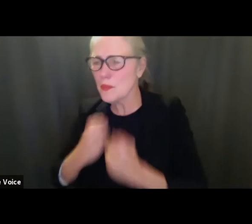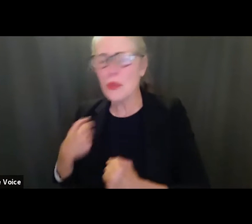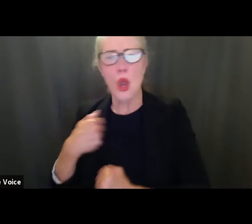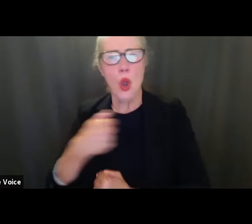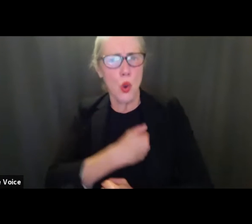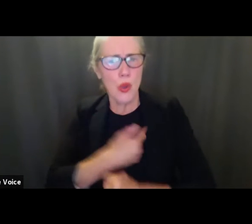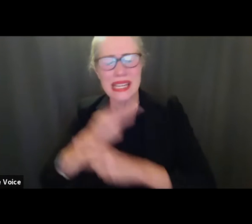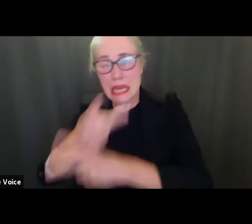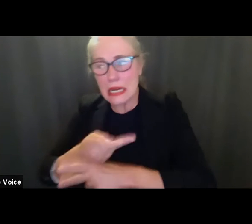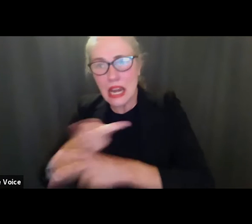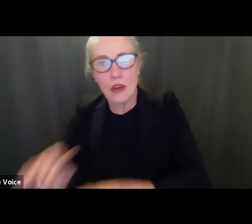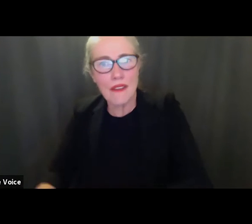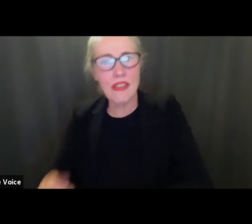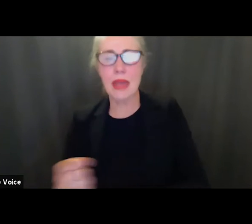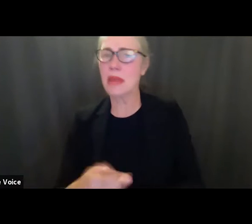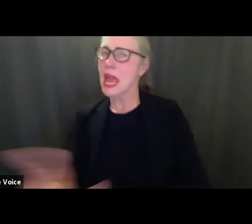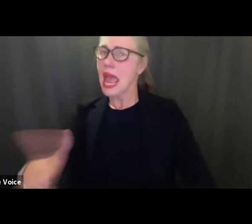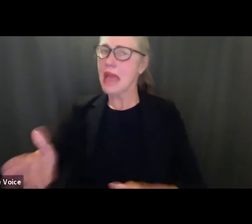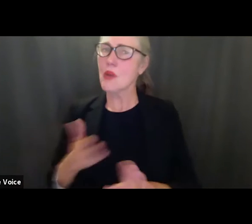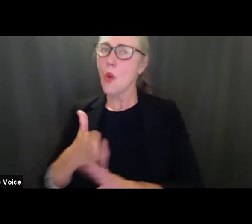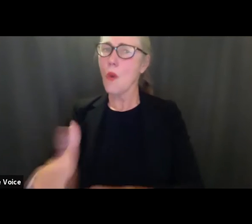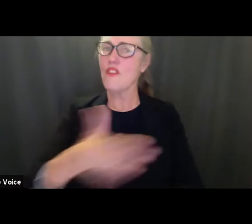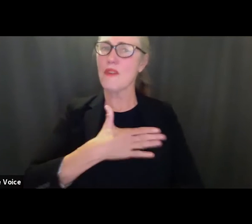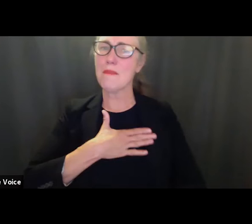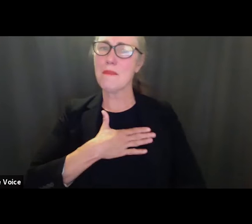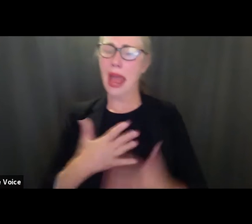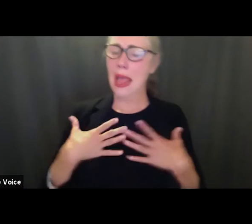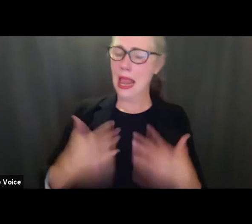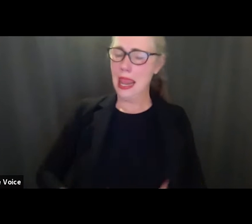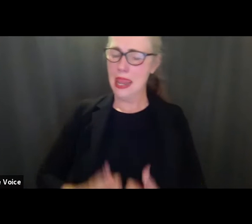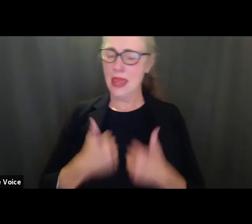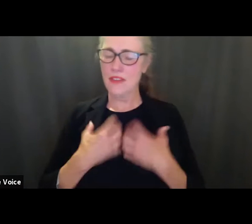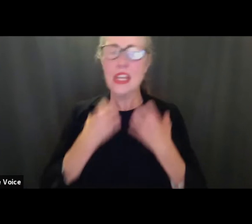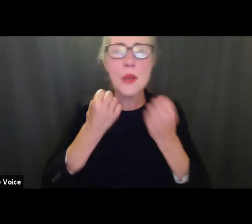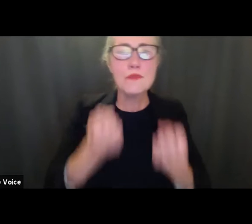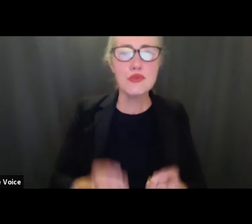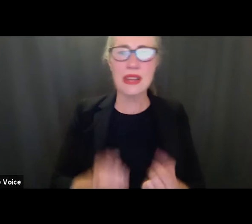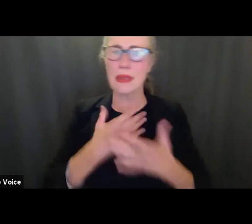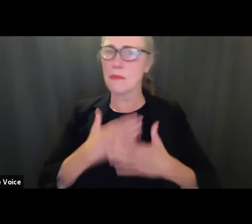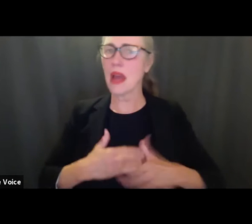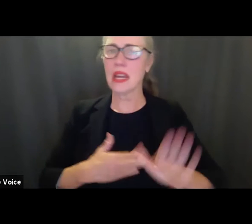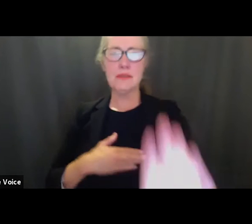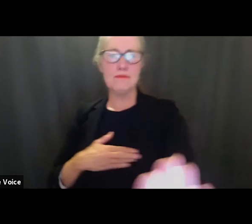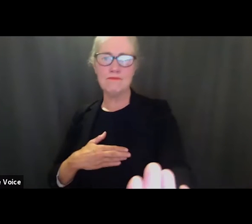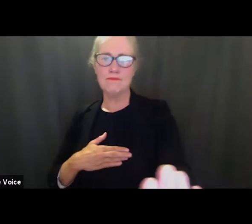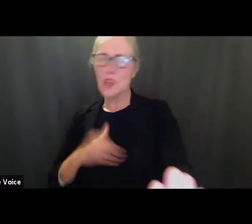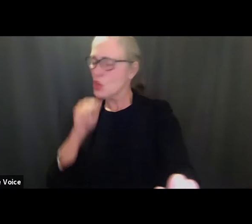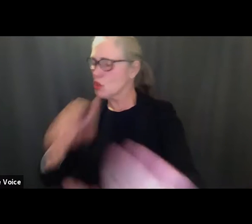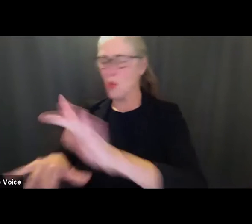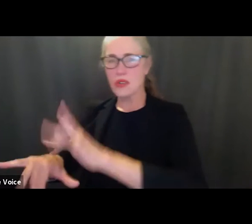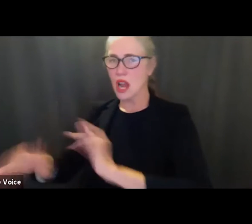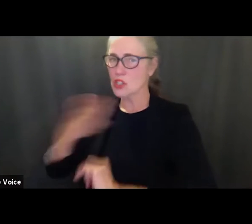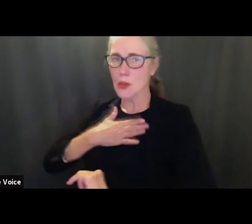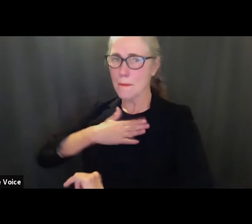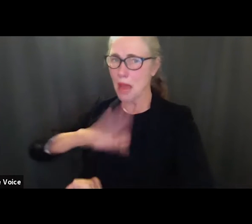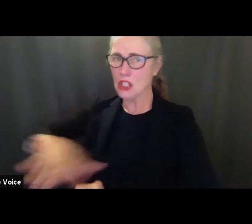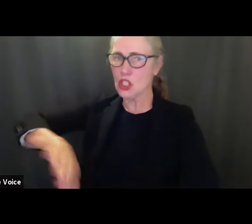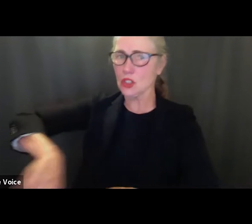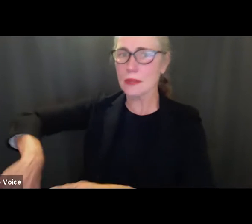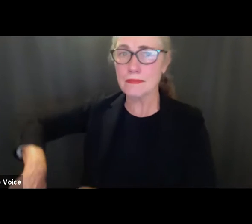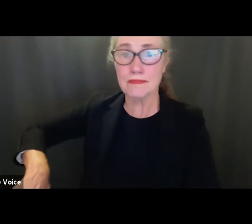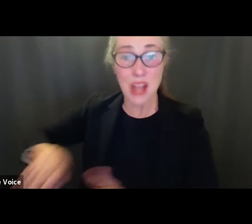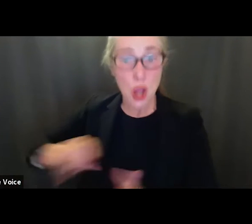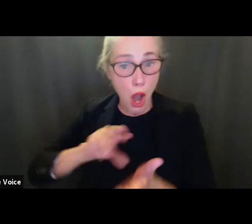Y ustedes no van a tocar a mi hijo, a mis hijos. Nosotros les pagamos su salario. Tienen que escucharnos